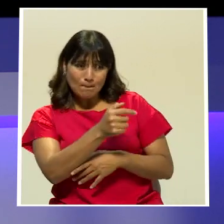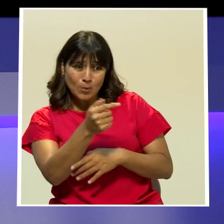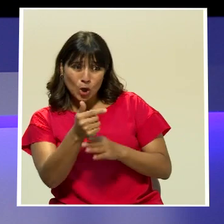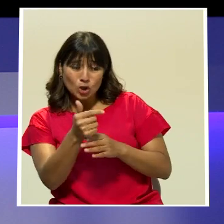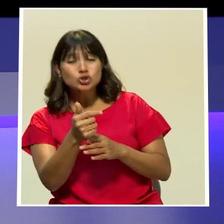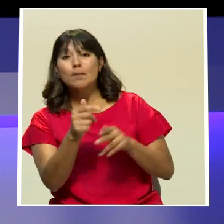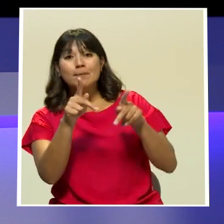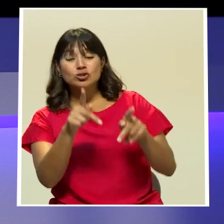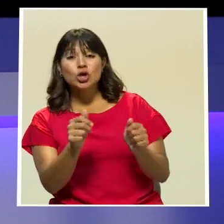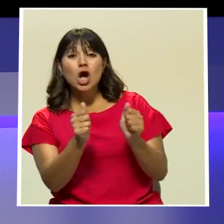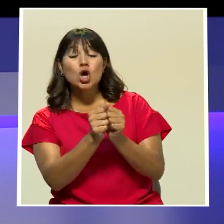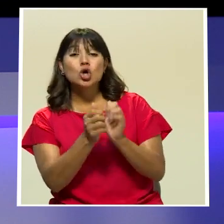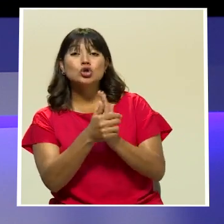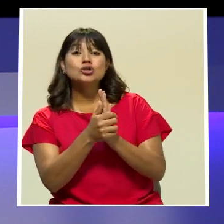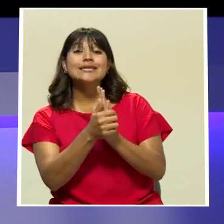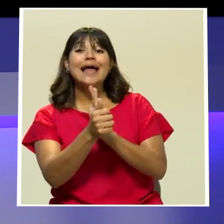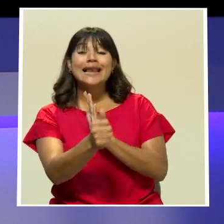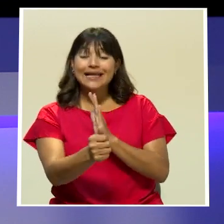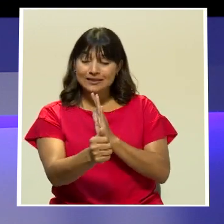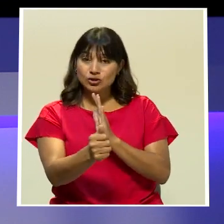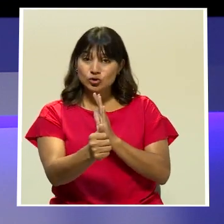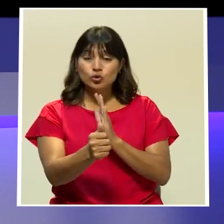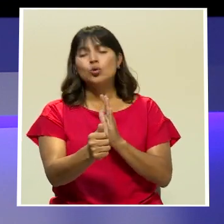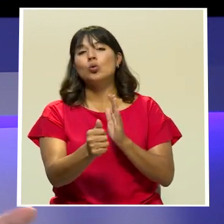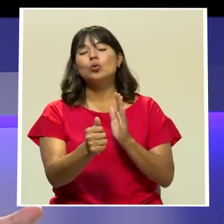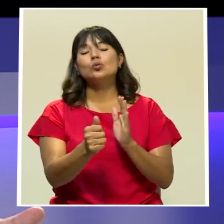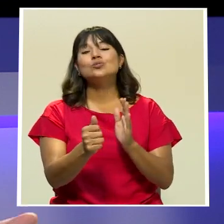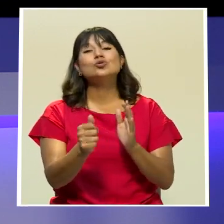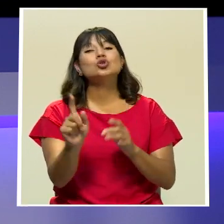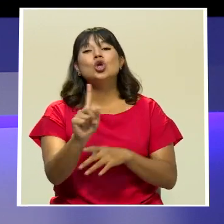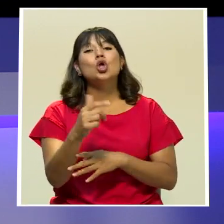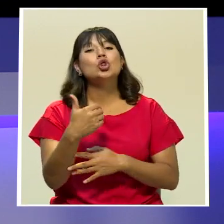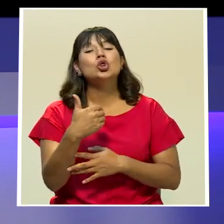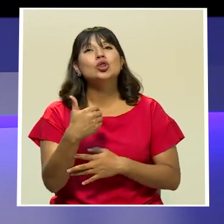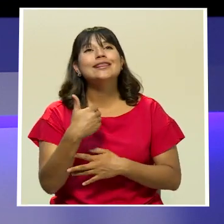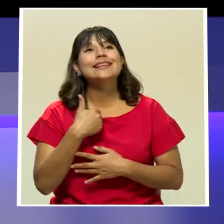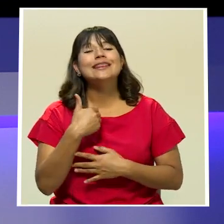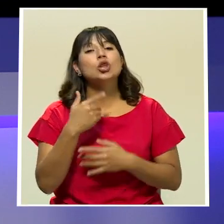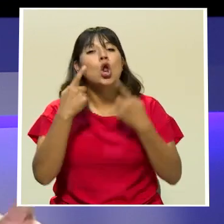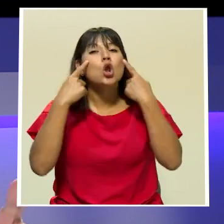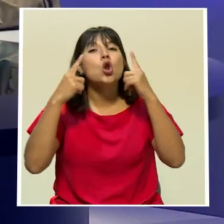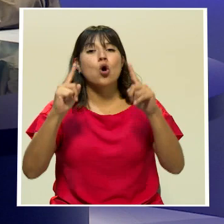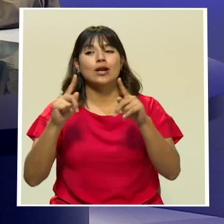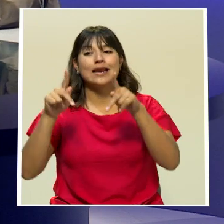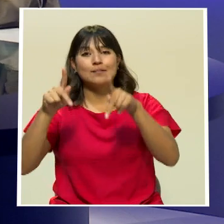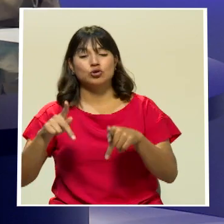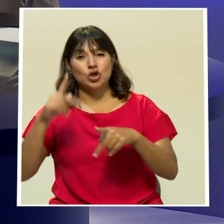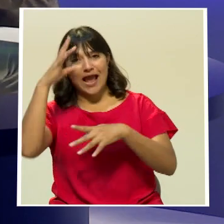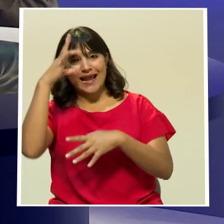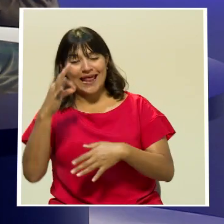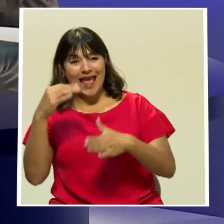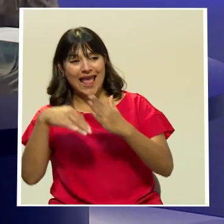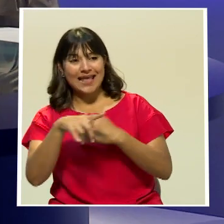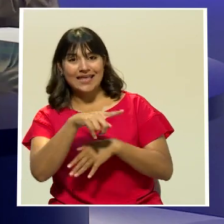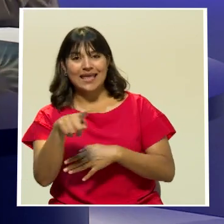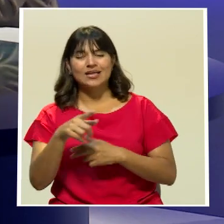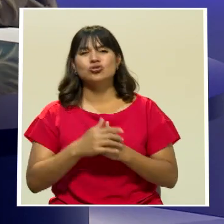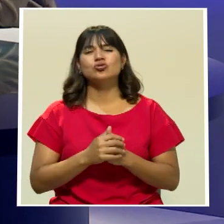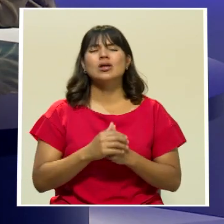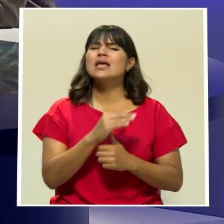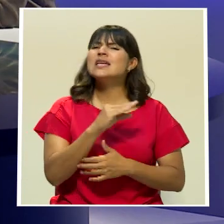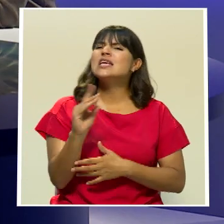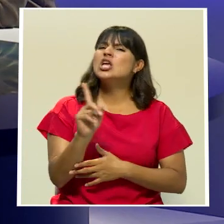talento, es el otro elemento del liderazgo, que es la credibilidad. Y no la tienen porque ese discurso también